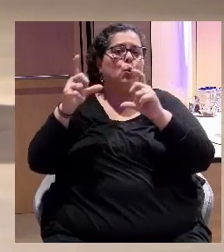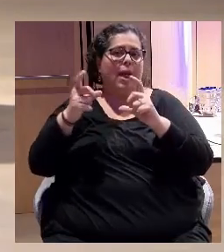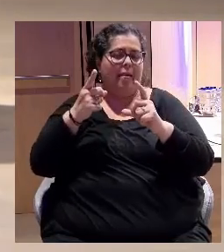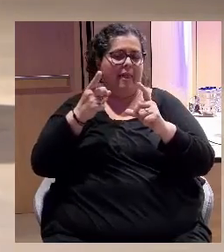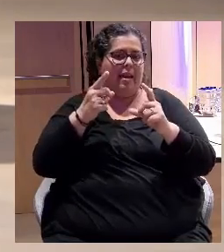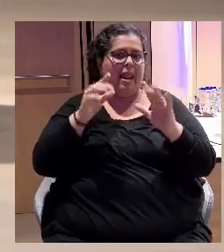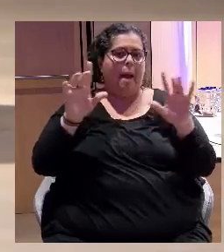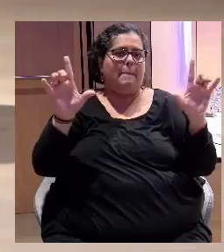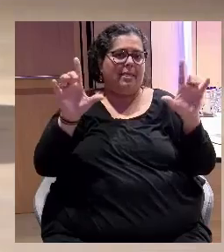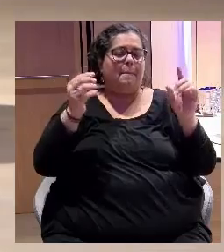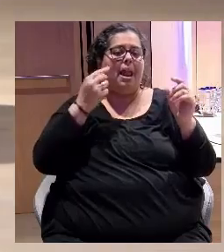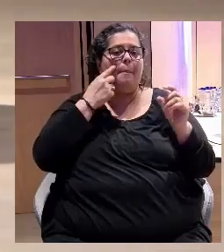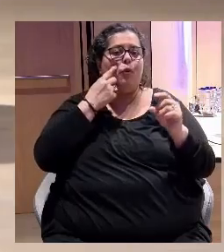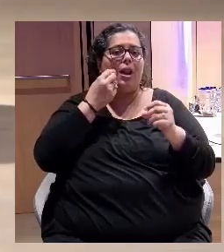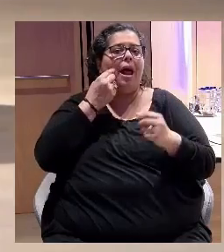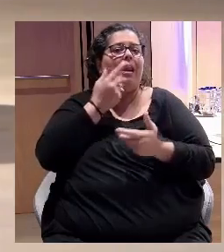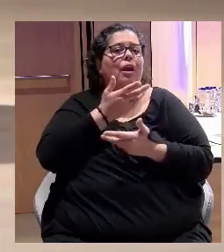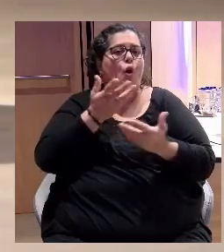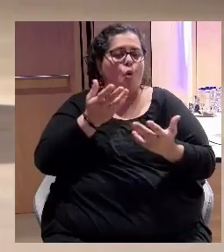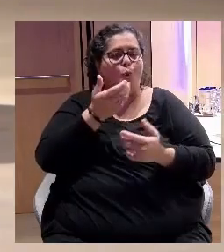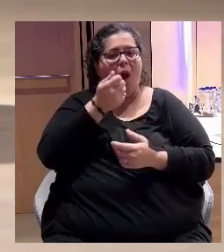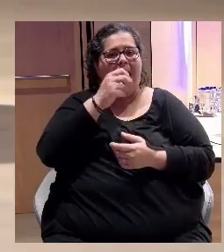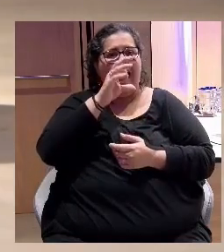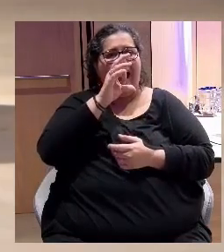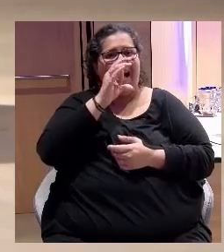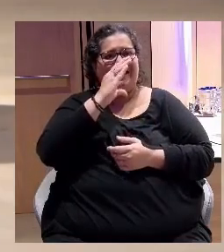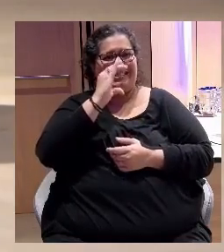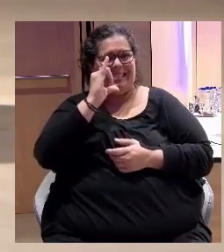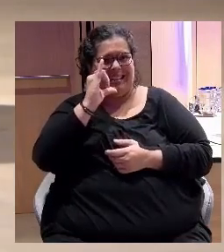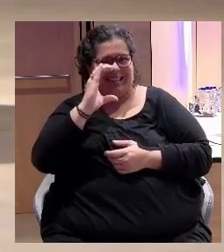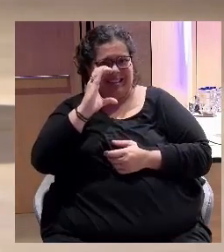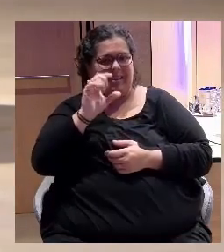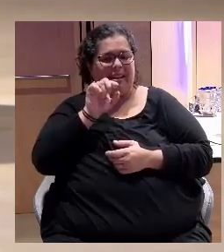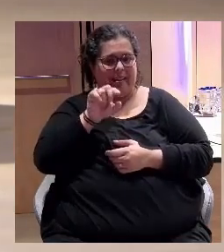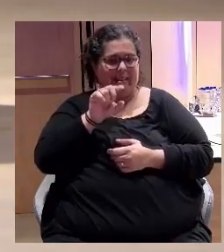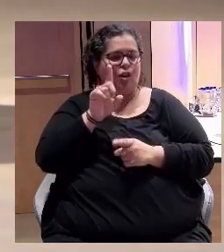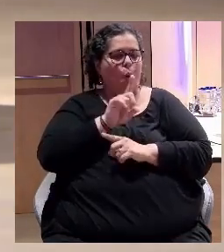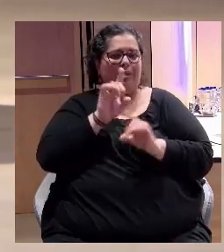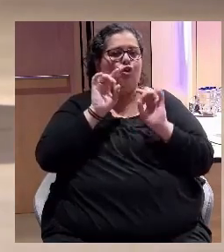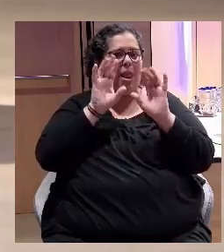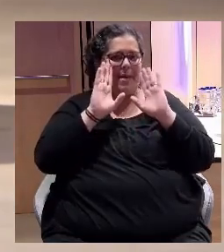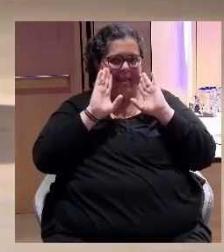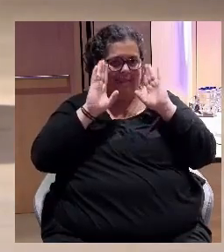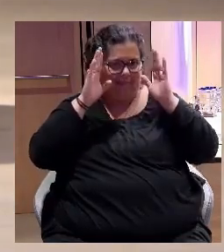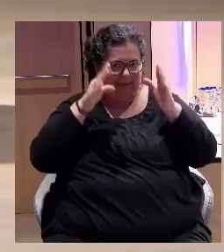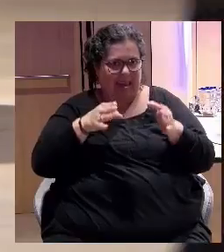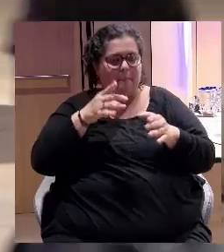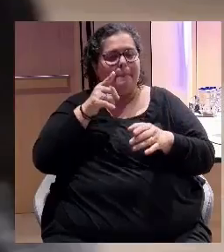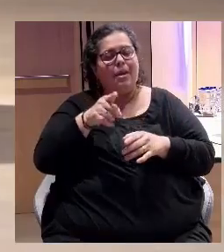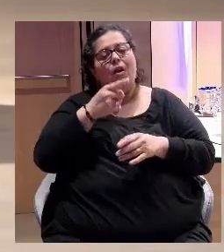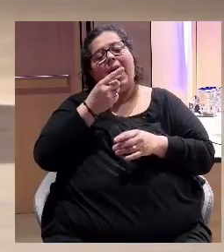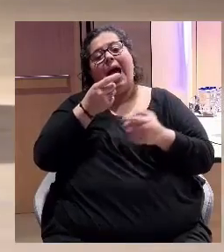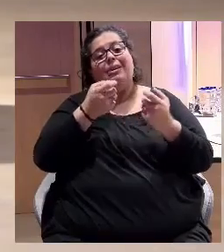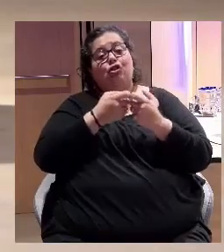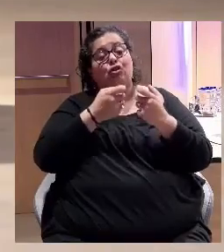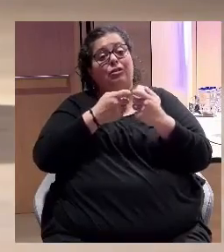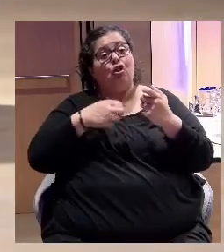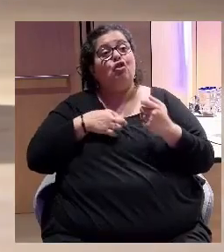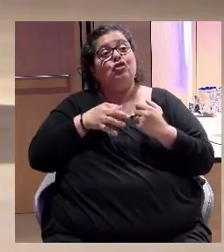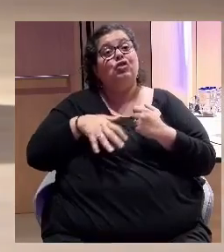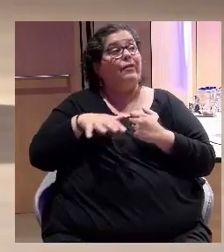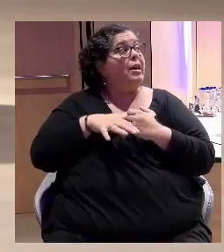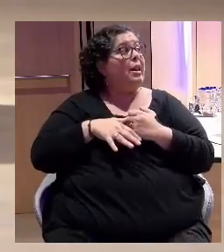historia también de ASIG, que era la idea, no me iba a centrar únicamente en esa plataforma. La Asociación Civil por la Igualdad y la Justicia